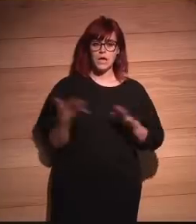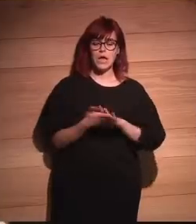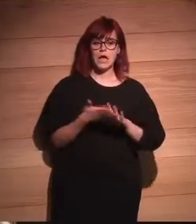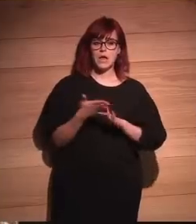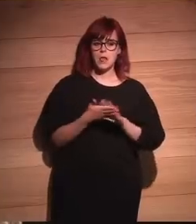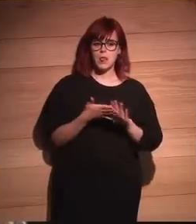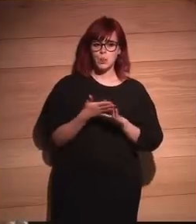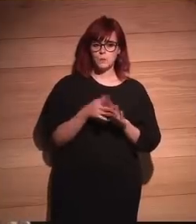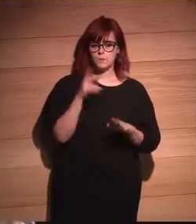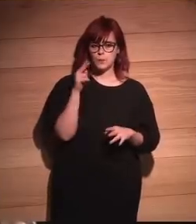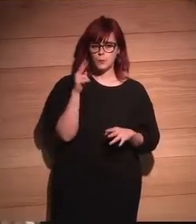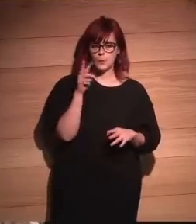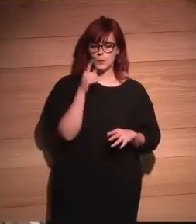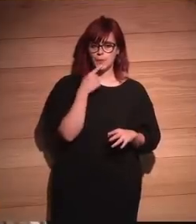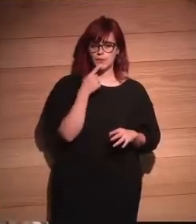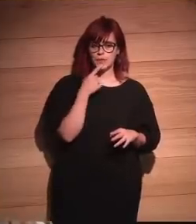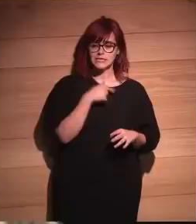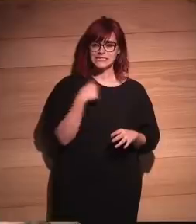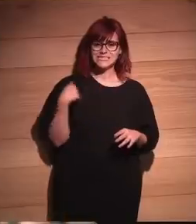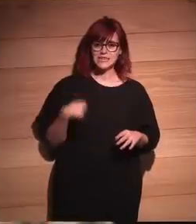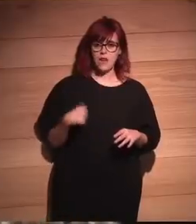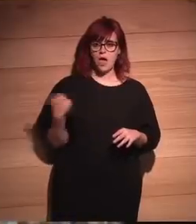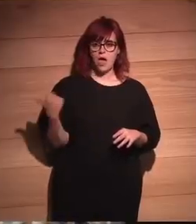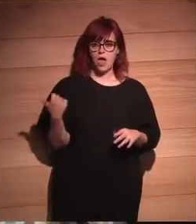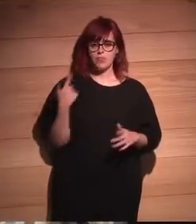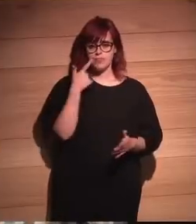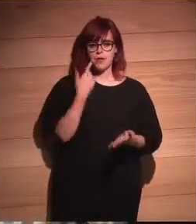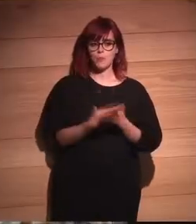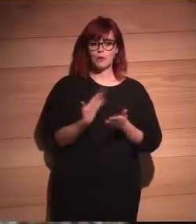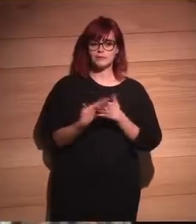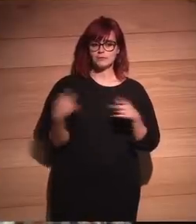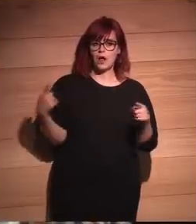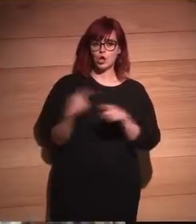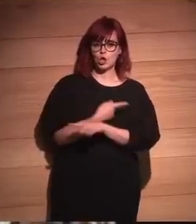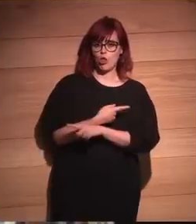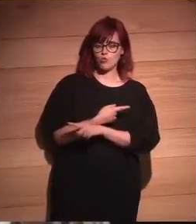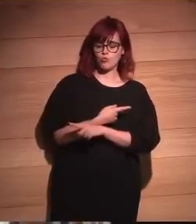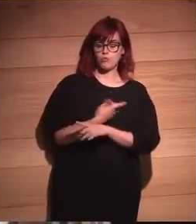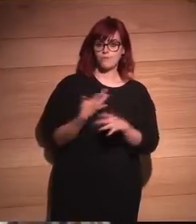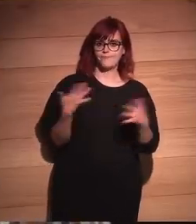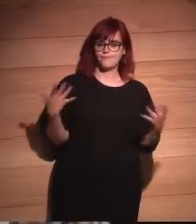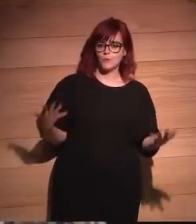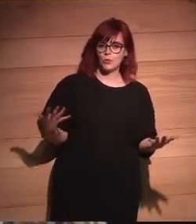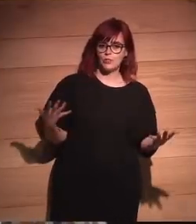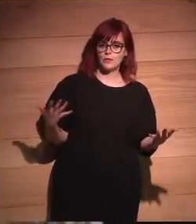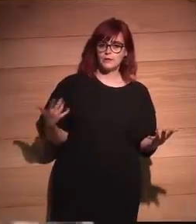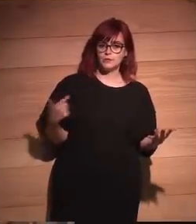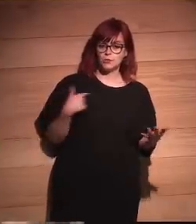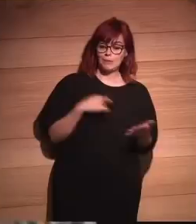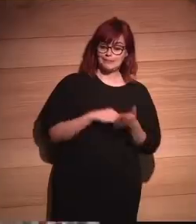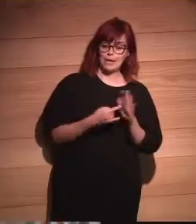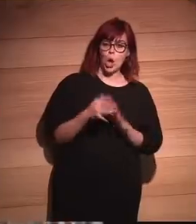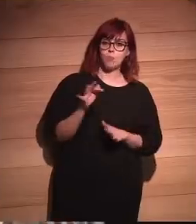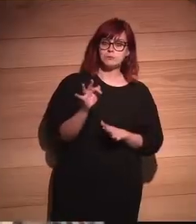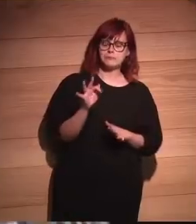me deja más preocupado, porque dice, no, es que China está demostrando lo contrario. Y ahí me viene la vena